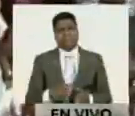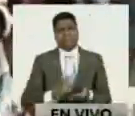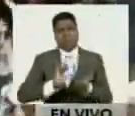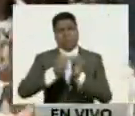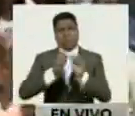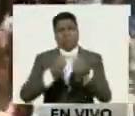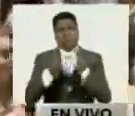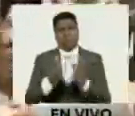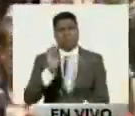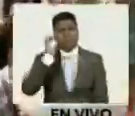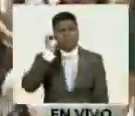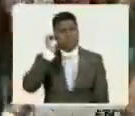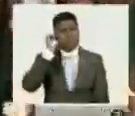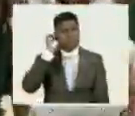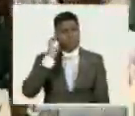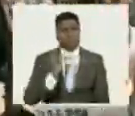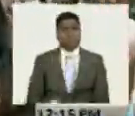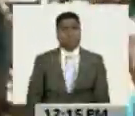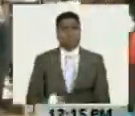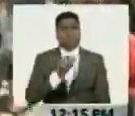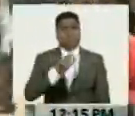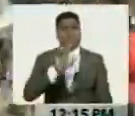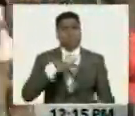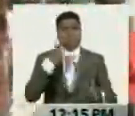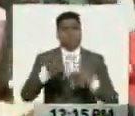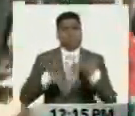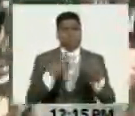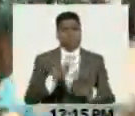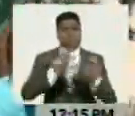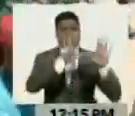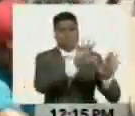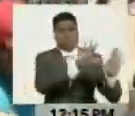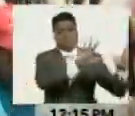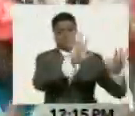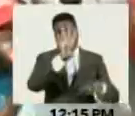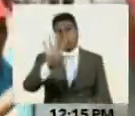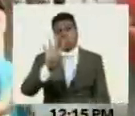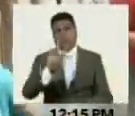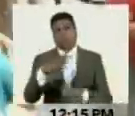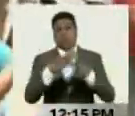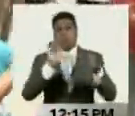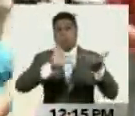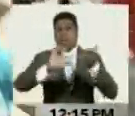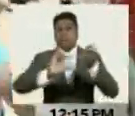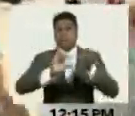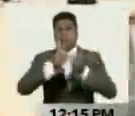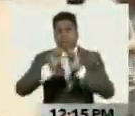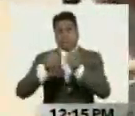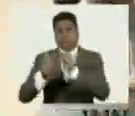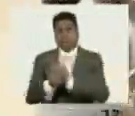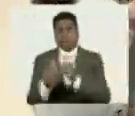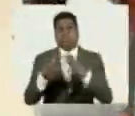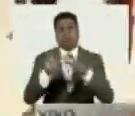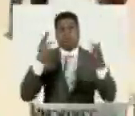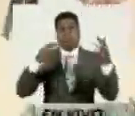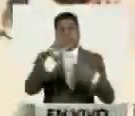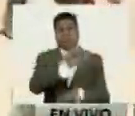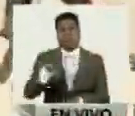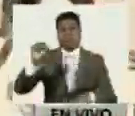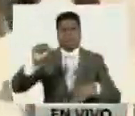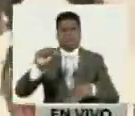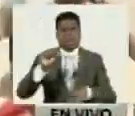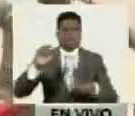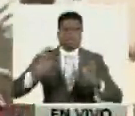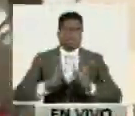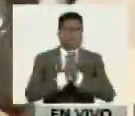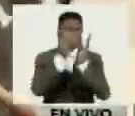gobierno Carolina Sentari, en este lanzamiento del 14º Festival Deportivo, Cultural y Recreacional Semana Santa 2017.